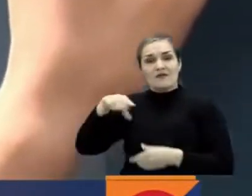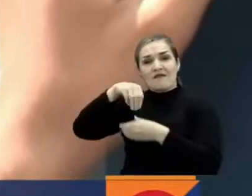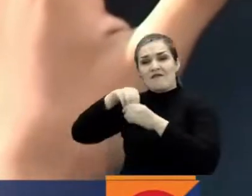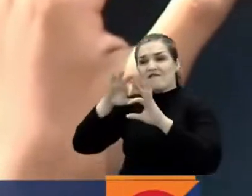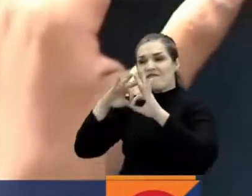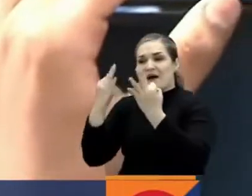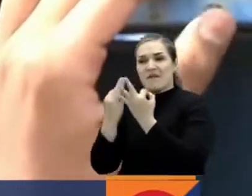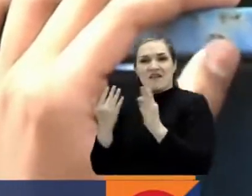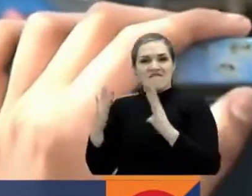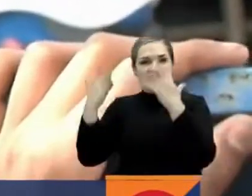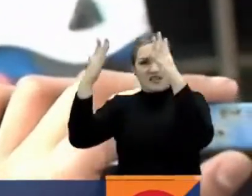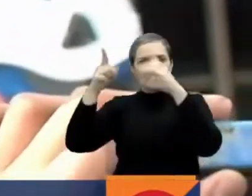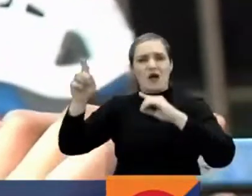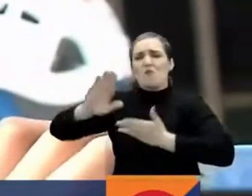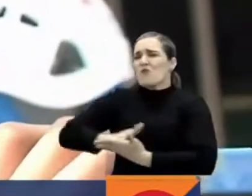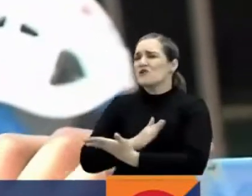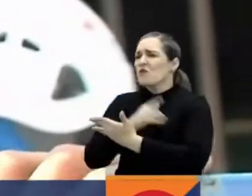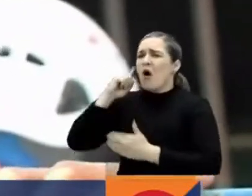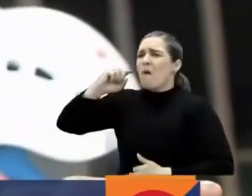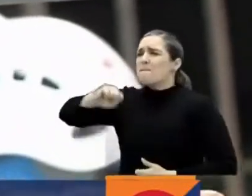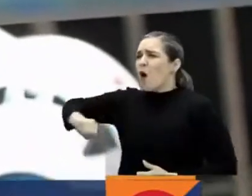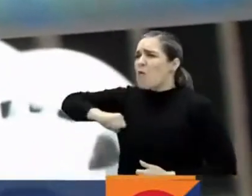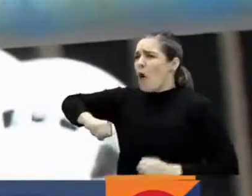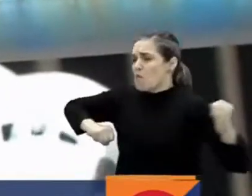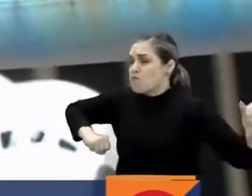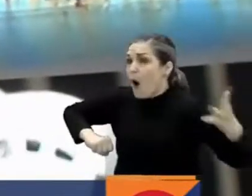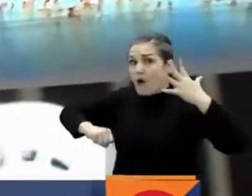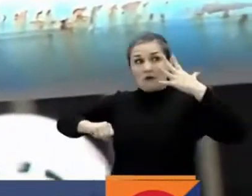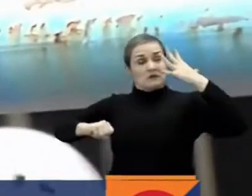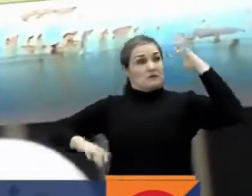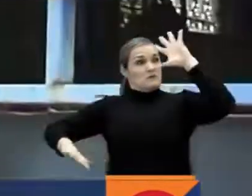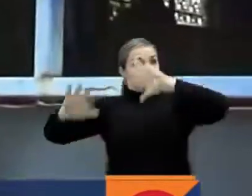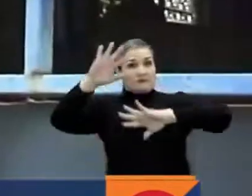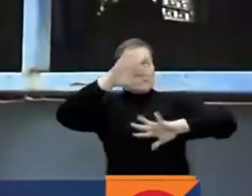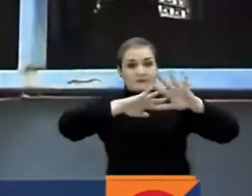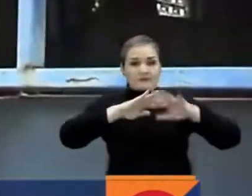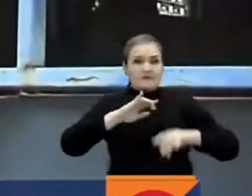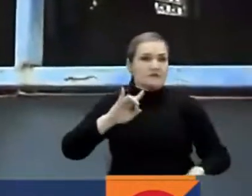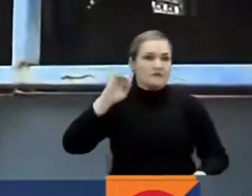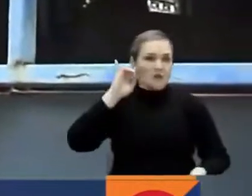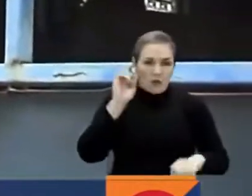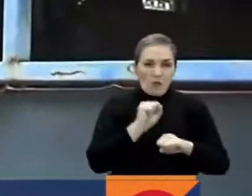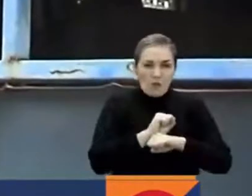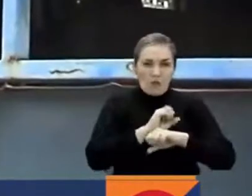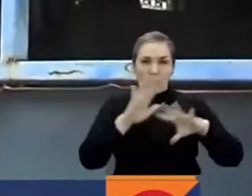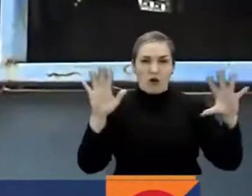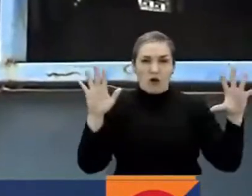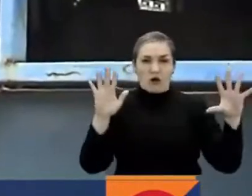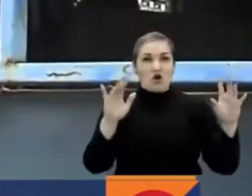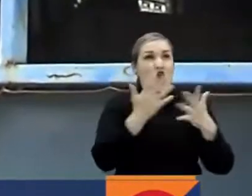música se mezcló con la explosión y que el mundo se le vino encima. Yo solo escuché una explosión y vi como todo